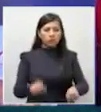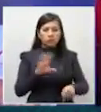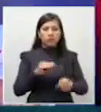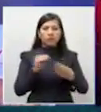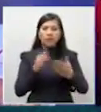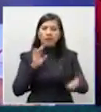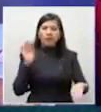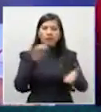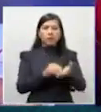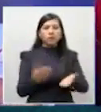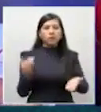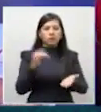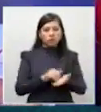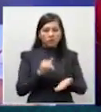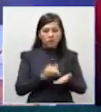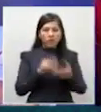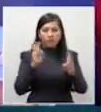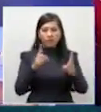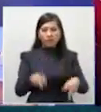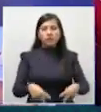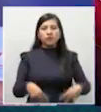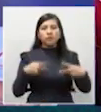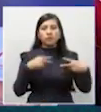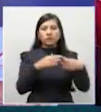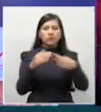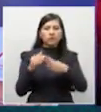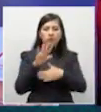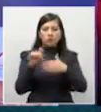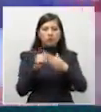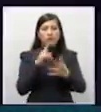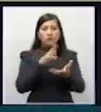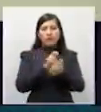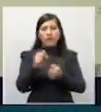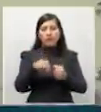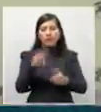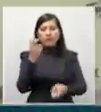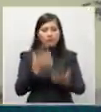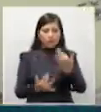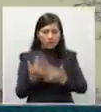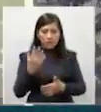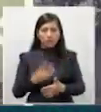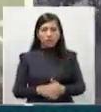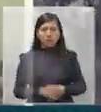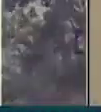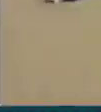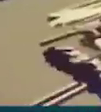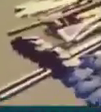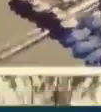reposición total de una vivienda que haya sido afectada por estos incendios, ¿no?